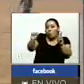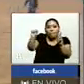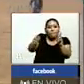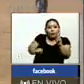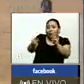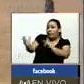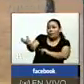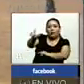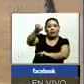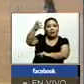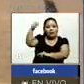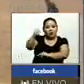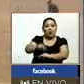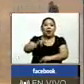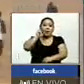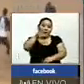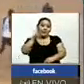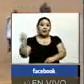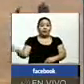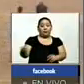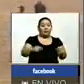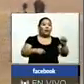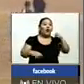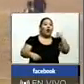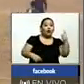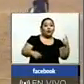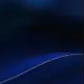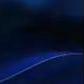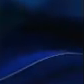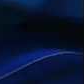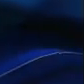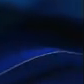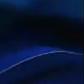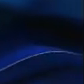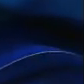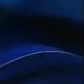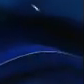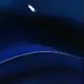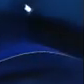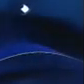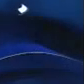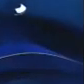y Nick Xavi en tres sets por 4-1, 11-10 y 1-11.